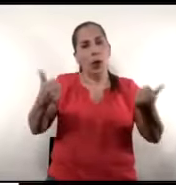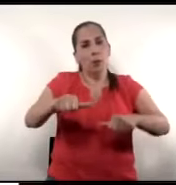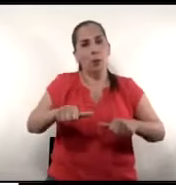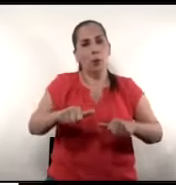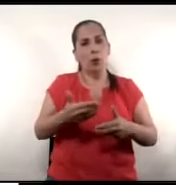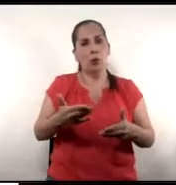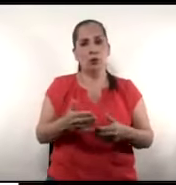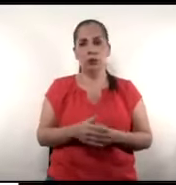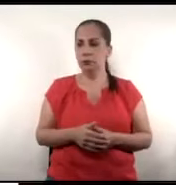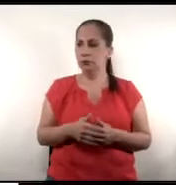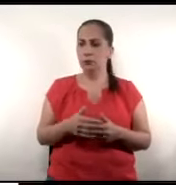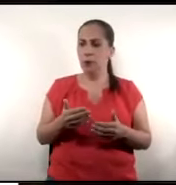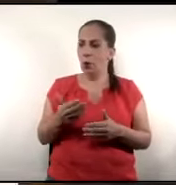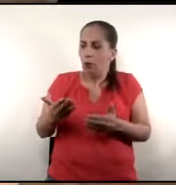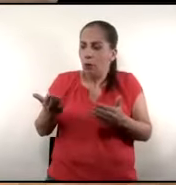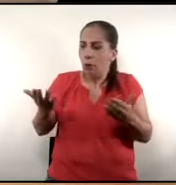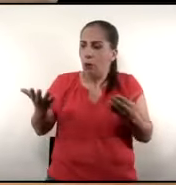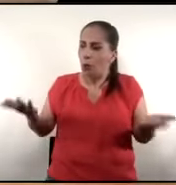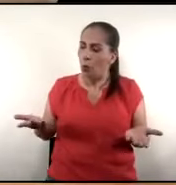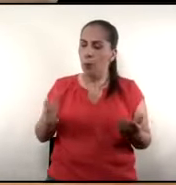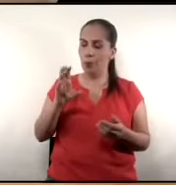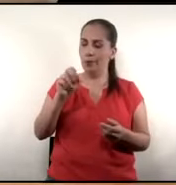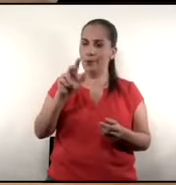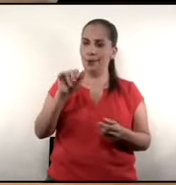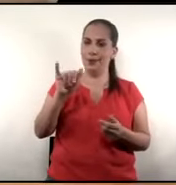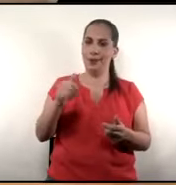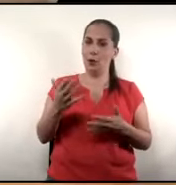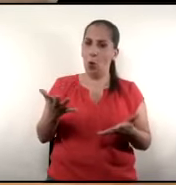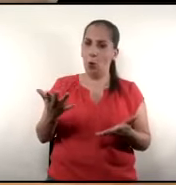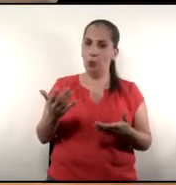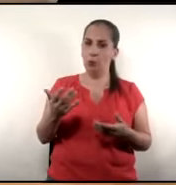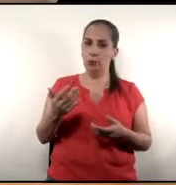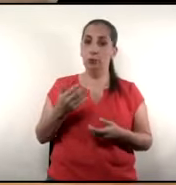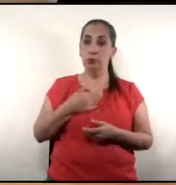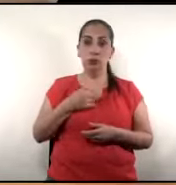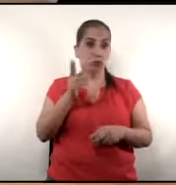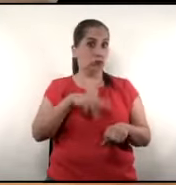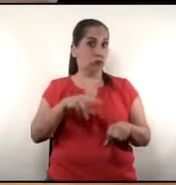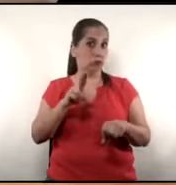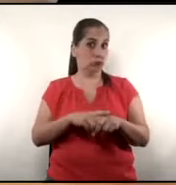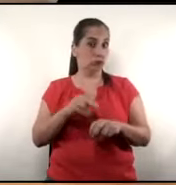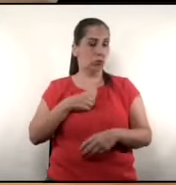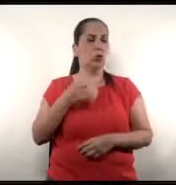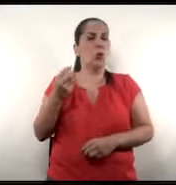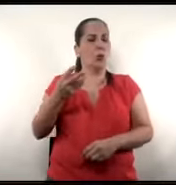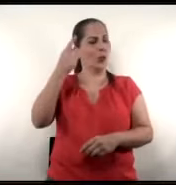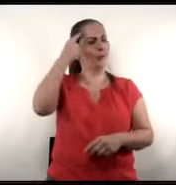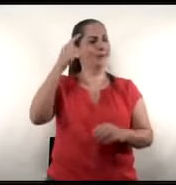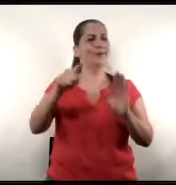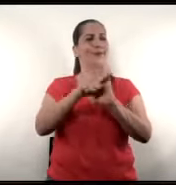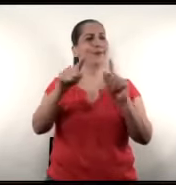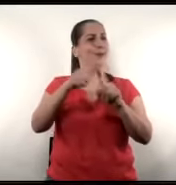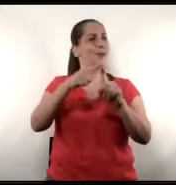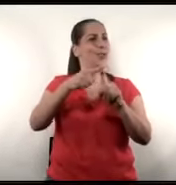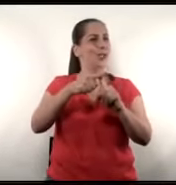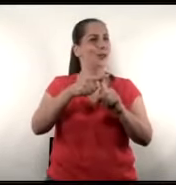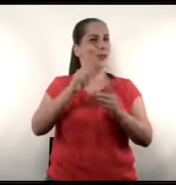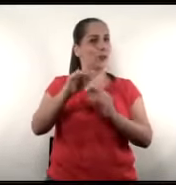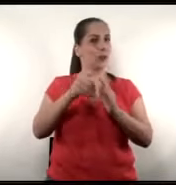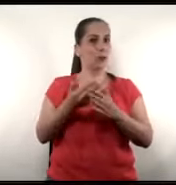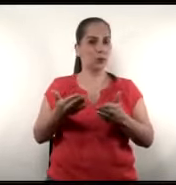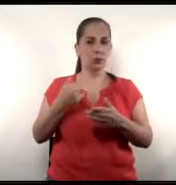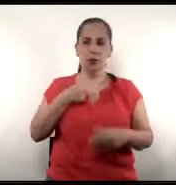¿cómo? Es que le digo, yo soy por naturaleza muy optimista con las cosas, pero escuchando tantas veces